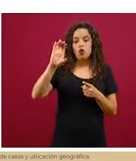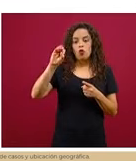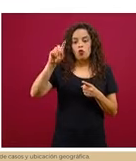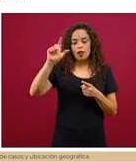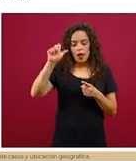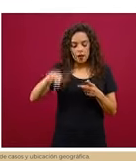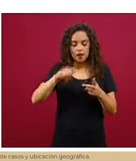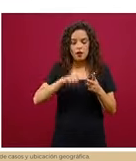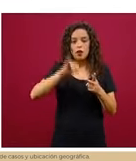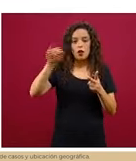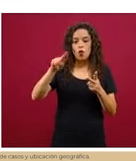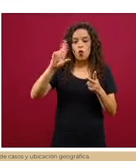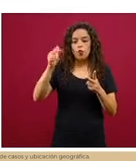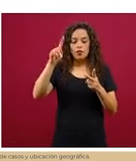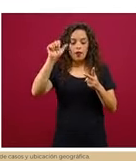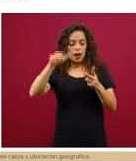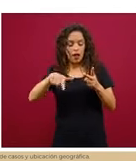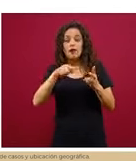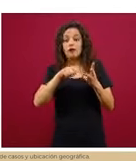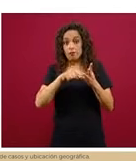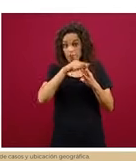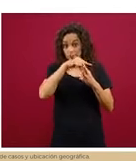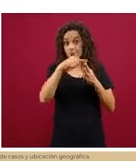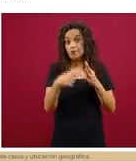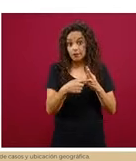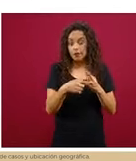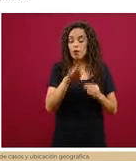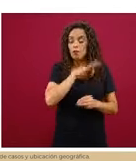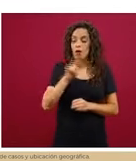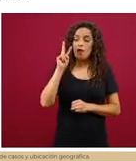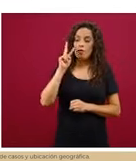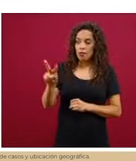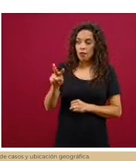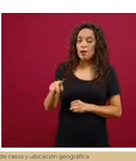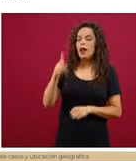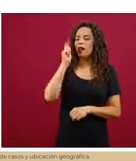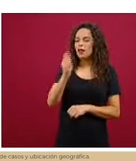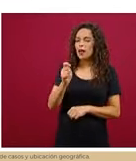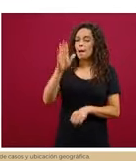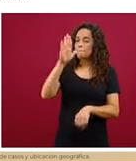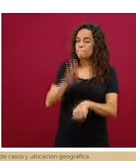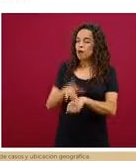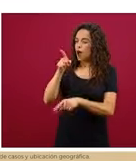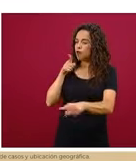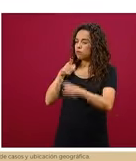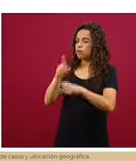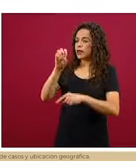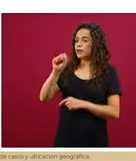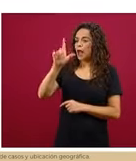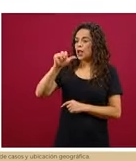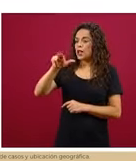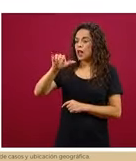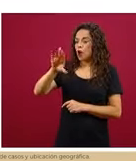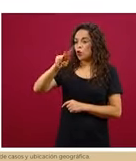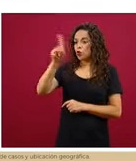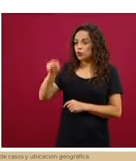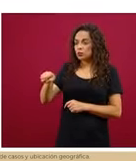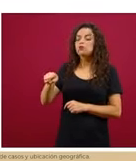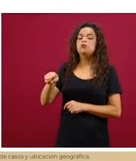comportamientos importantes. Veamos que en el caso específico de Salina Cruz, prácticamente ha sido un descenso,